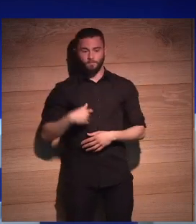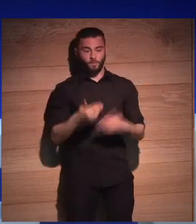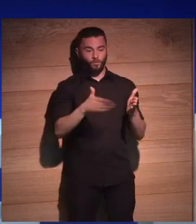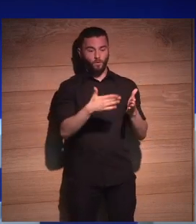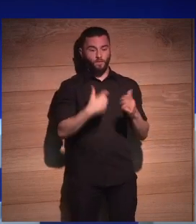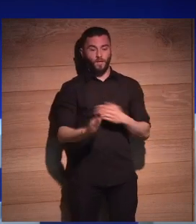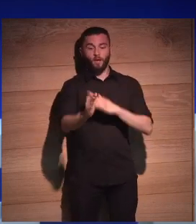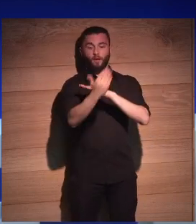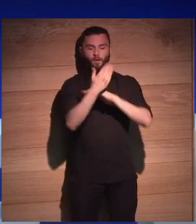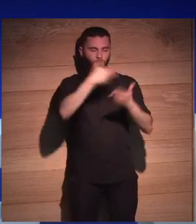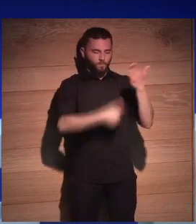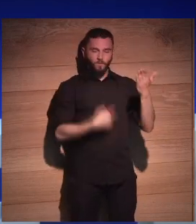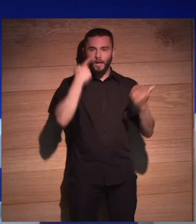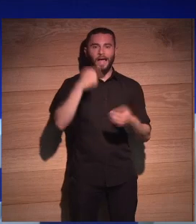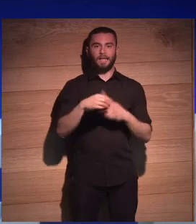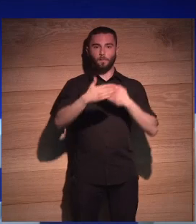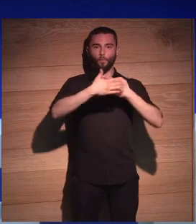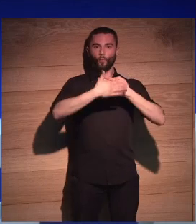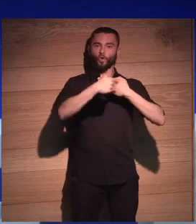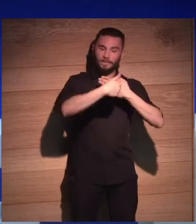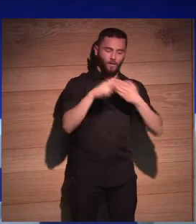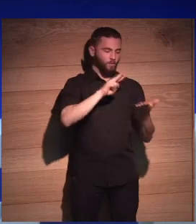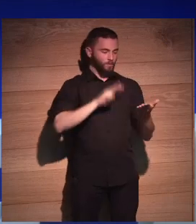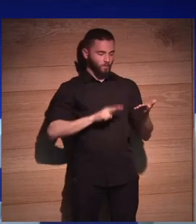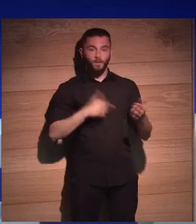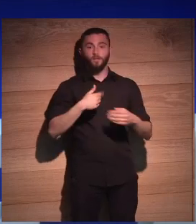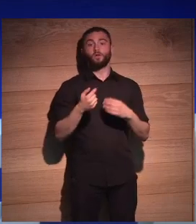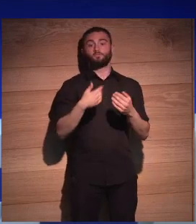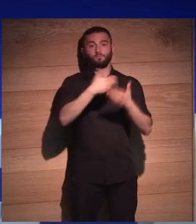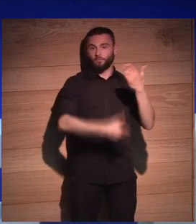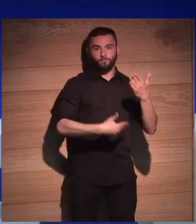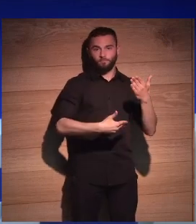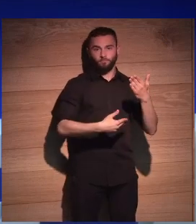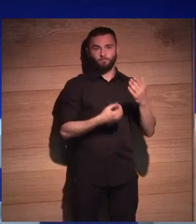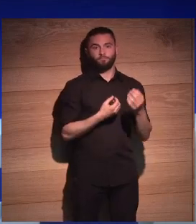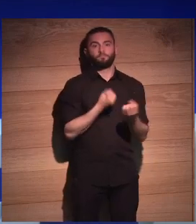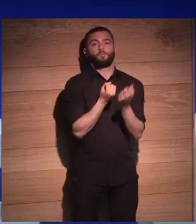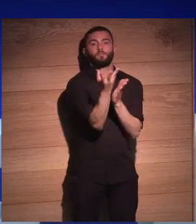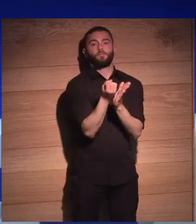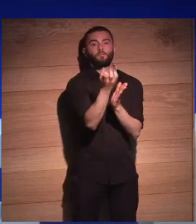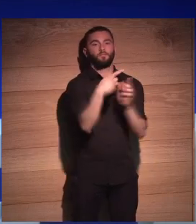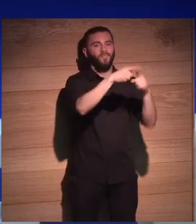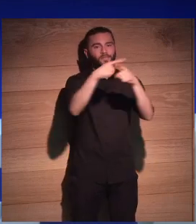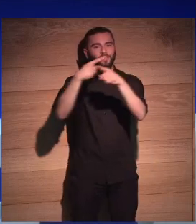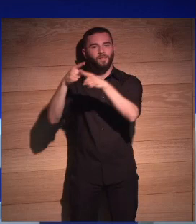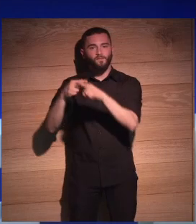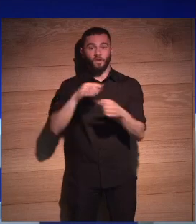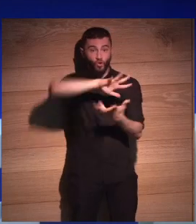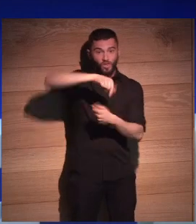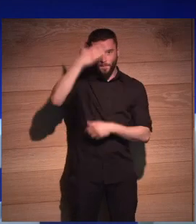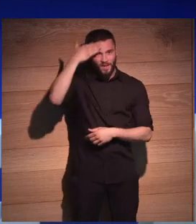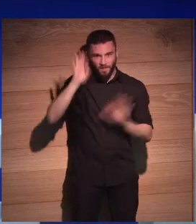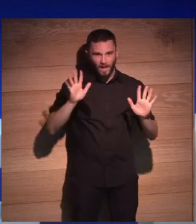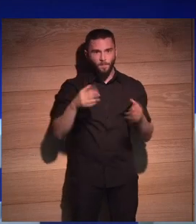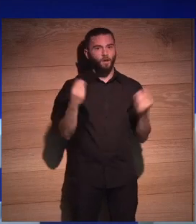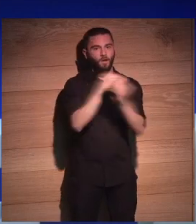las noticias de portada, ¿vale? Y cada periódico lo daba de una manera diferente, la noticia principal. Pero intentaba crear en mí un